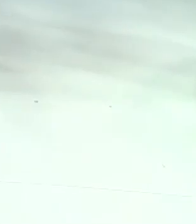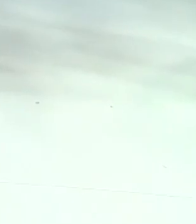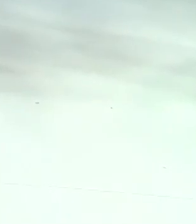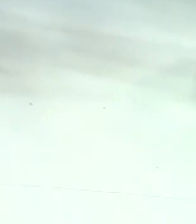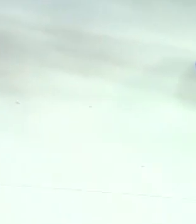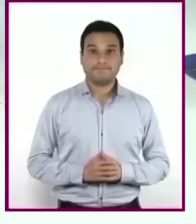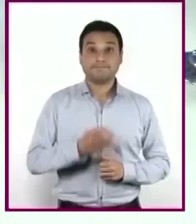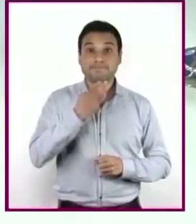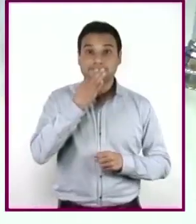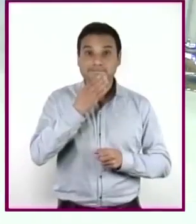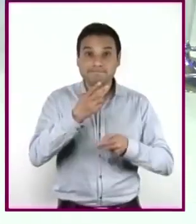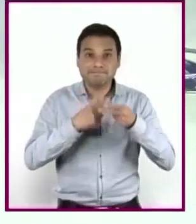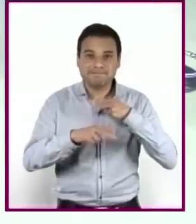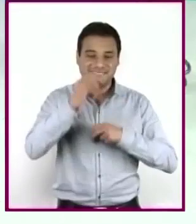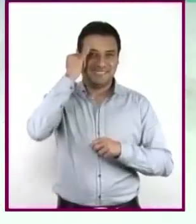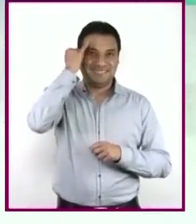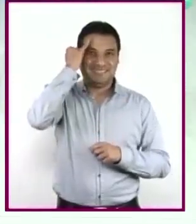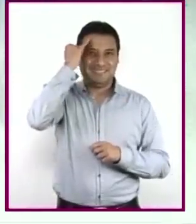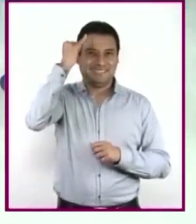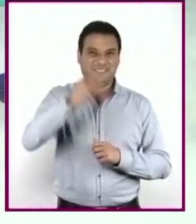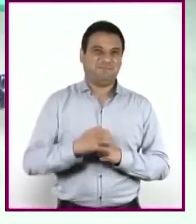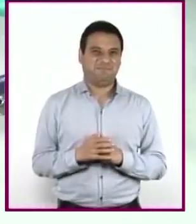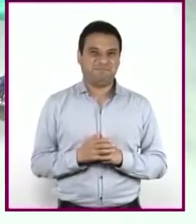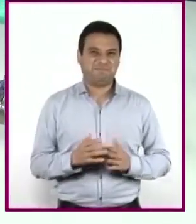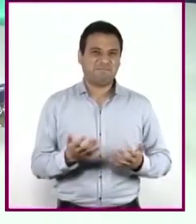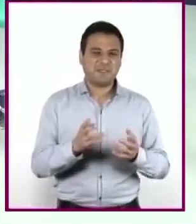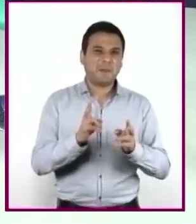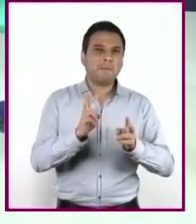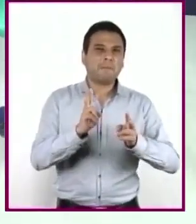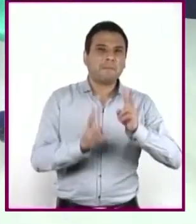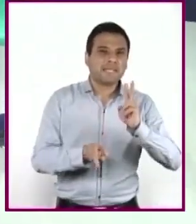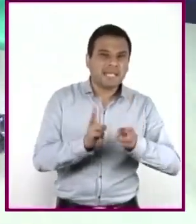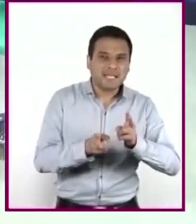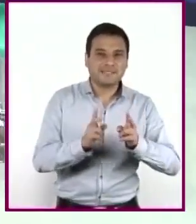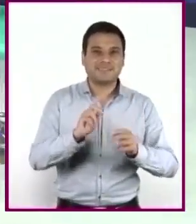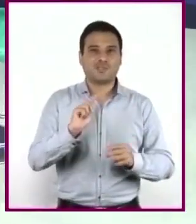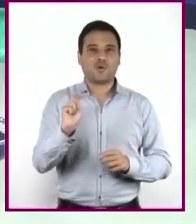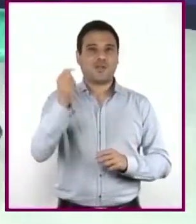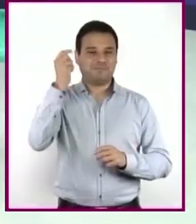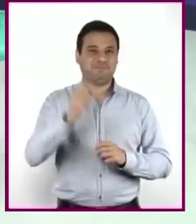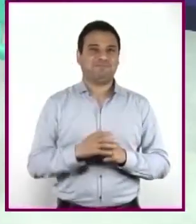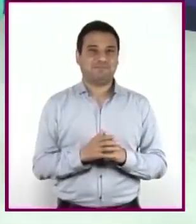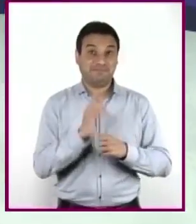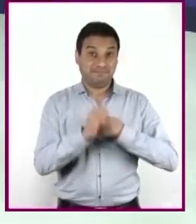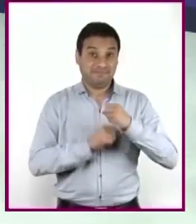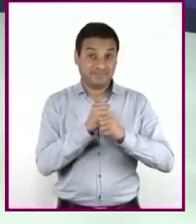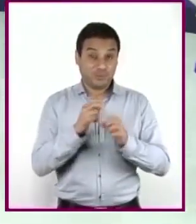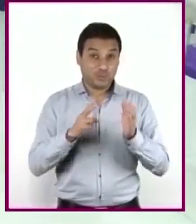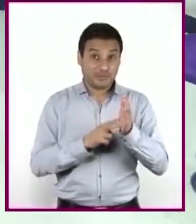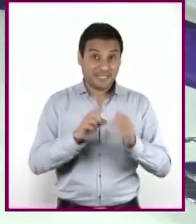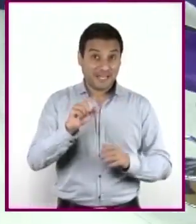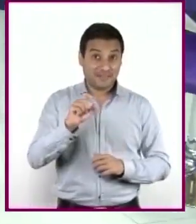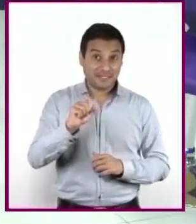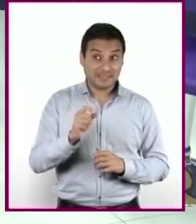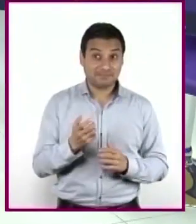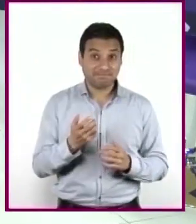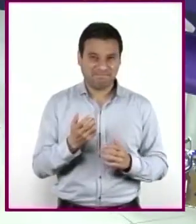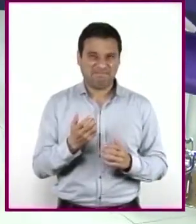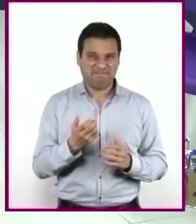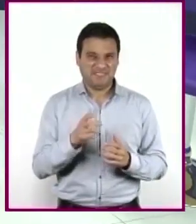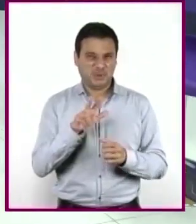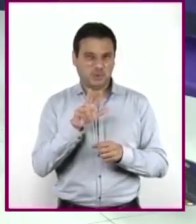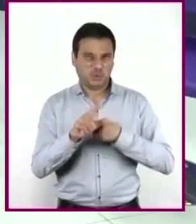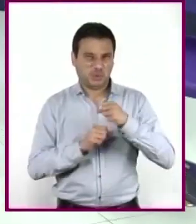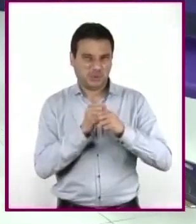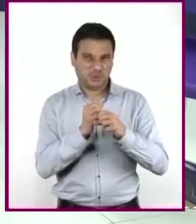Les doy la bienvenida a Ingéniatelas, nuestro foro de debate sobre las nuevas tecnologías en la vida digital. En 2020, la principal actividad